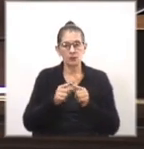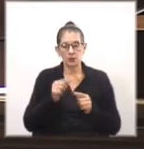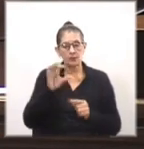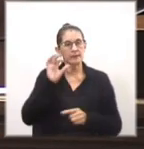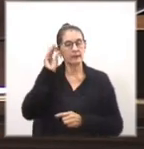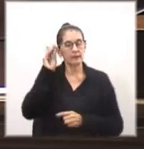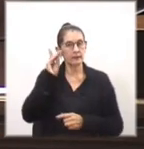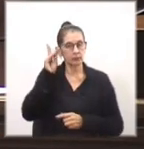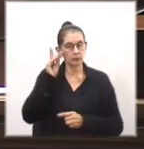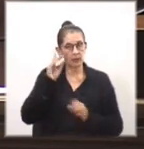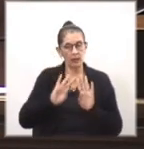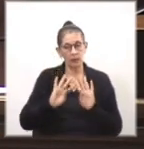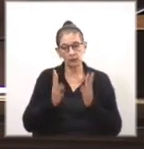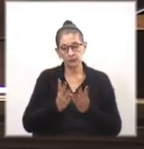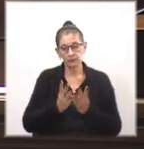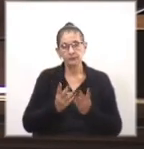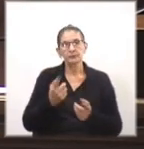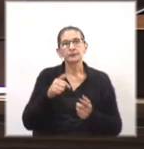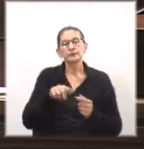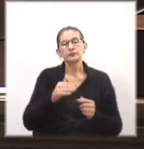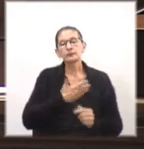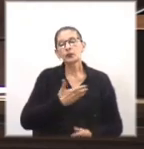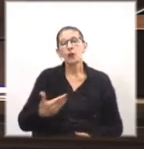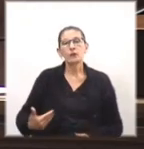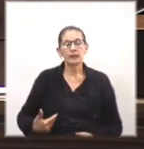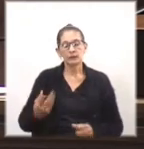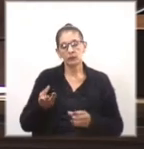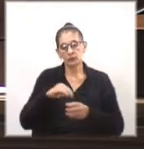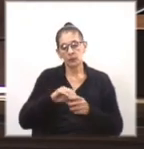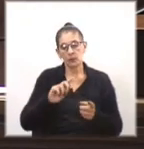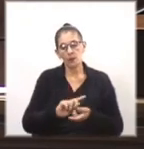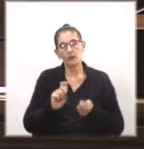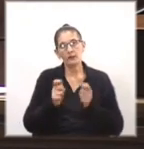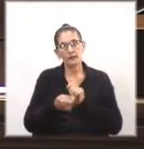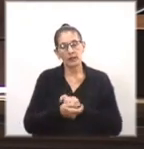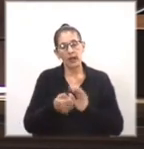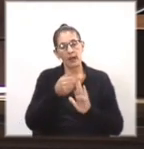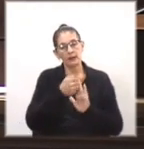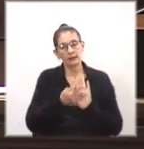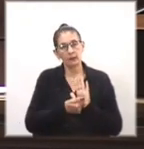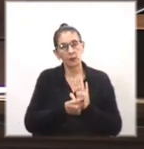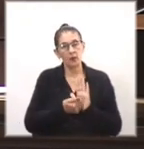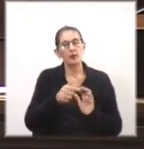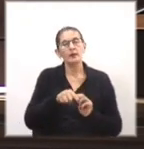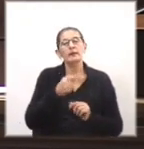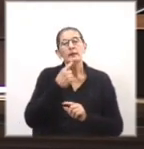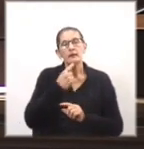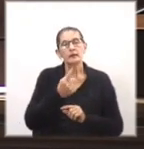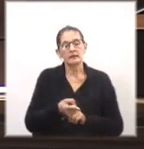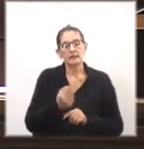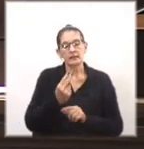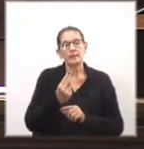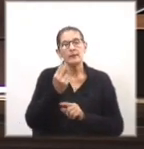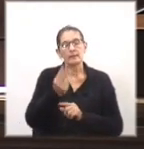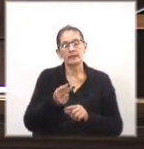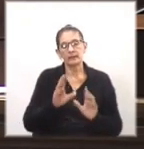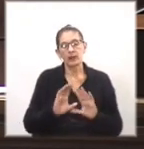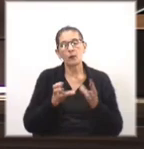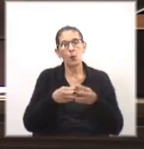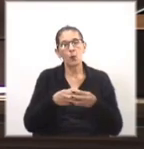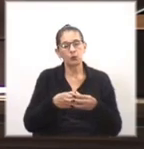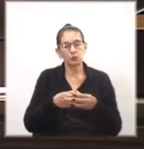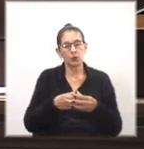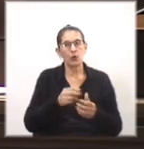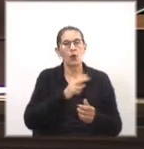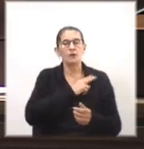y sin fundamentación alguna, el gobierno introdujo modificaciones al articulado que permitirán que a un conjunto de oficiales no